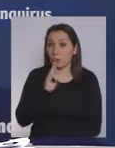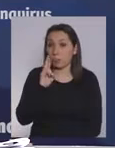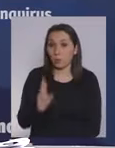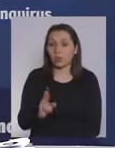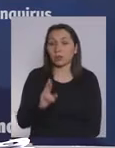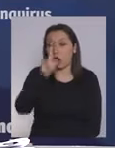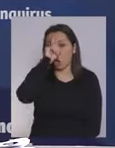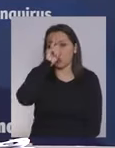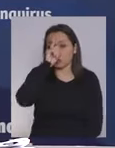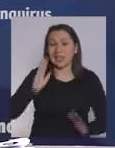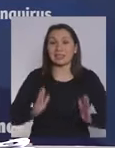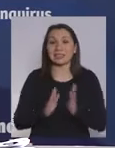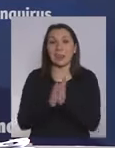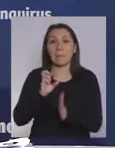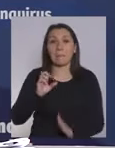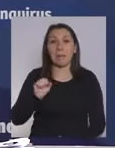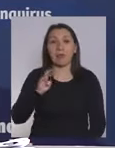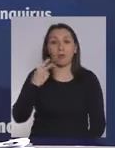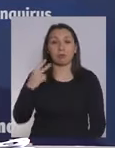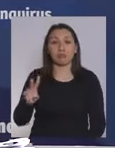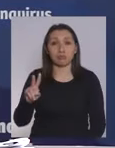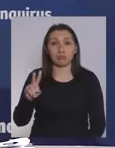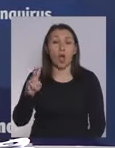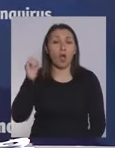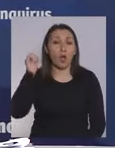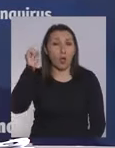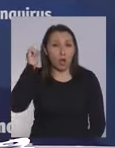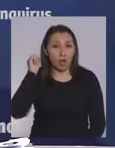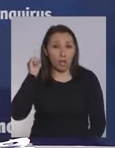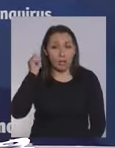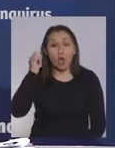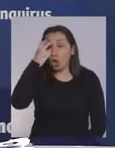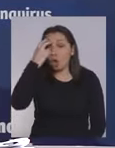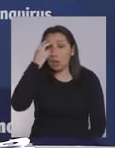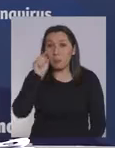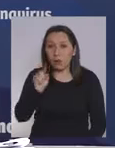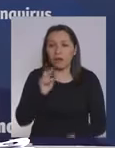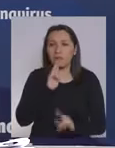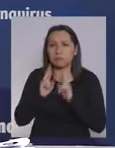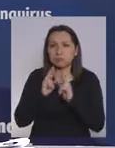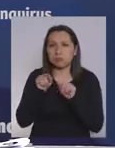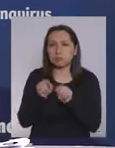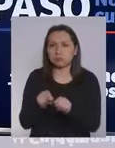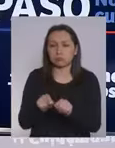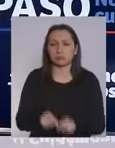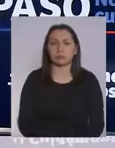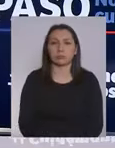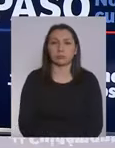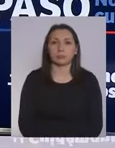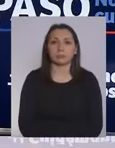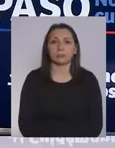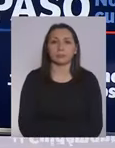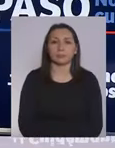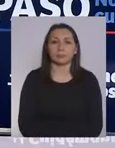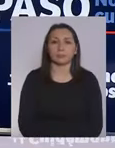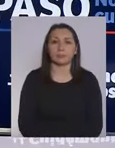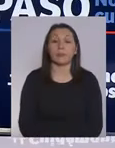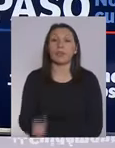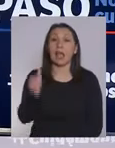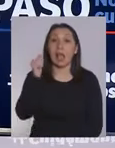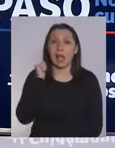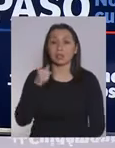respecto al hospital san pablo de coquimbo la contestará al subsecretario de redes asistenciales bueno el